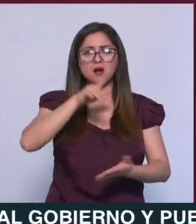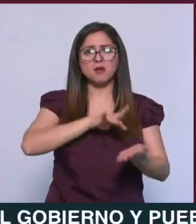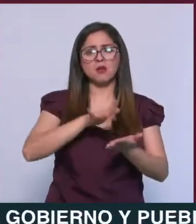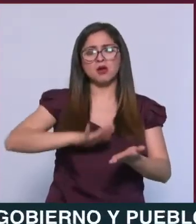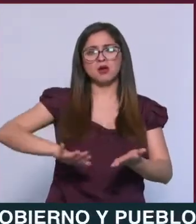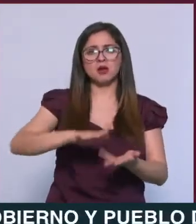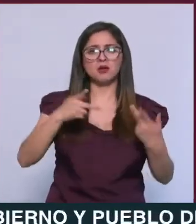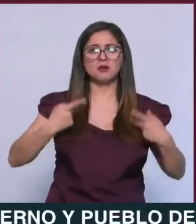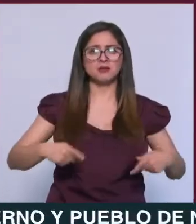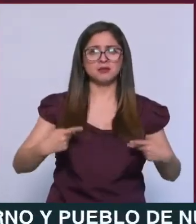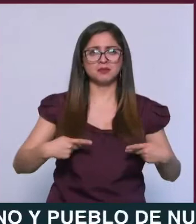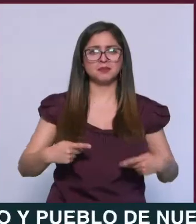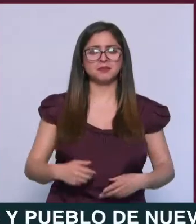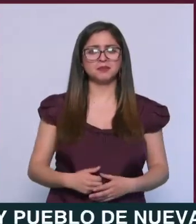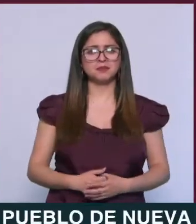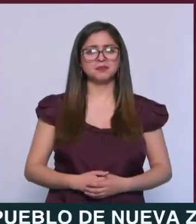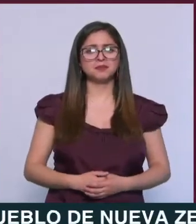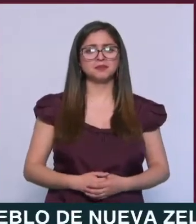Que